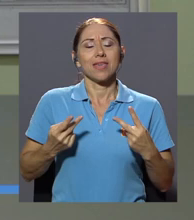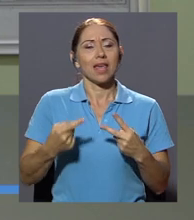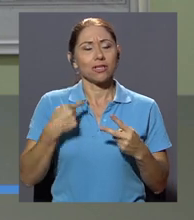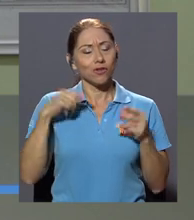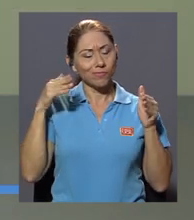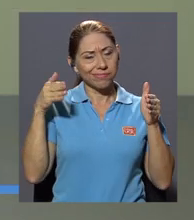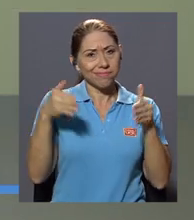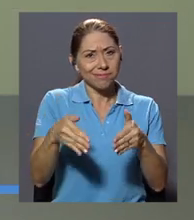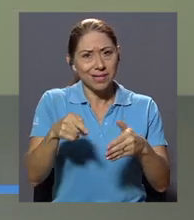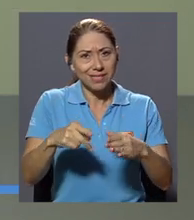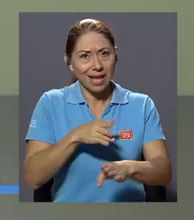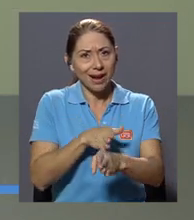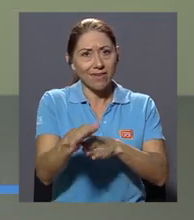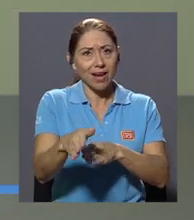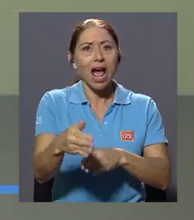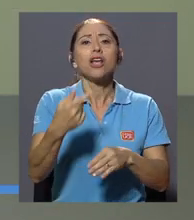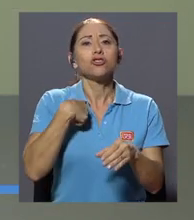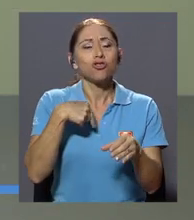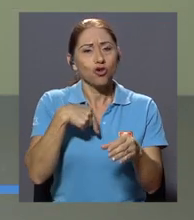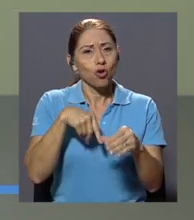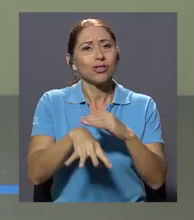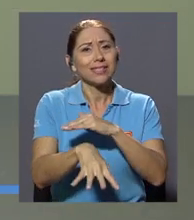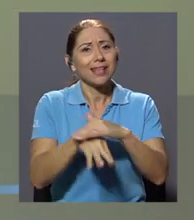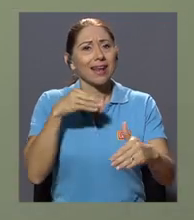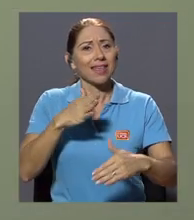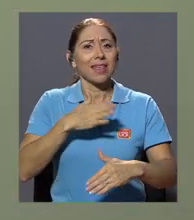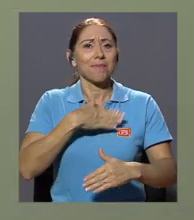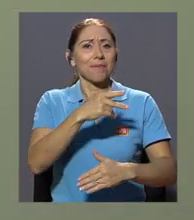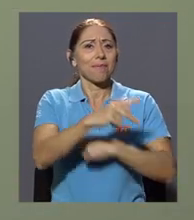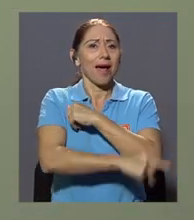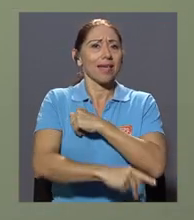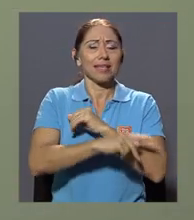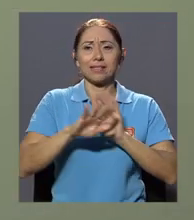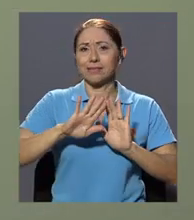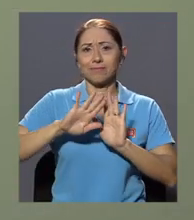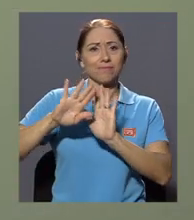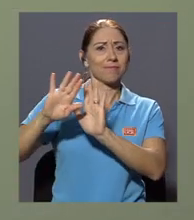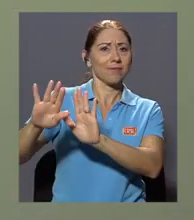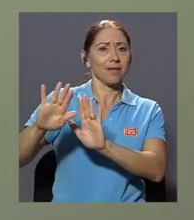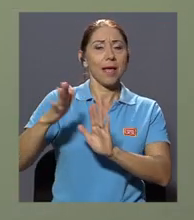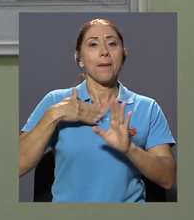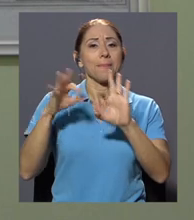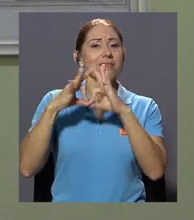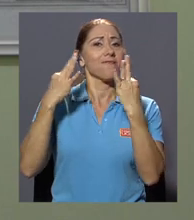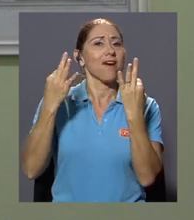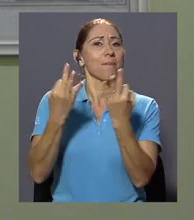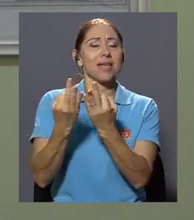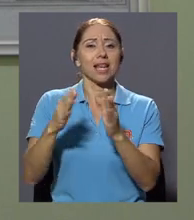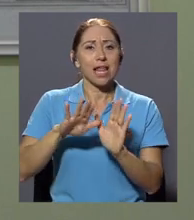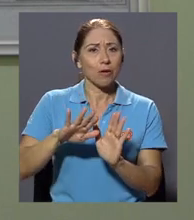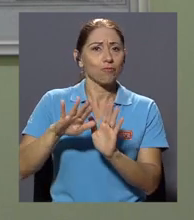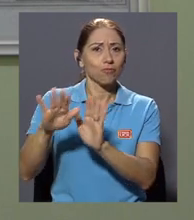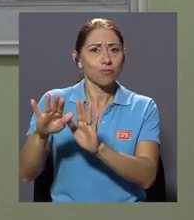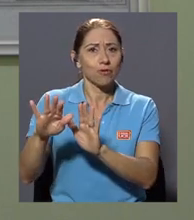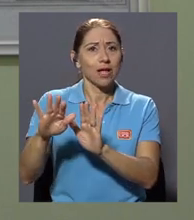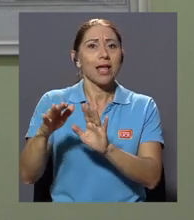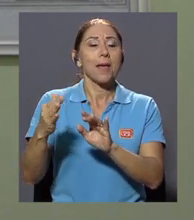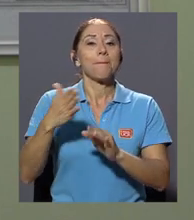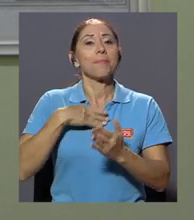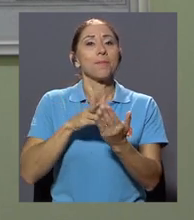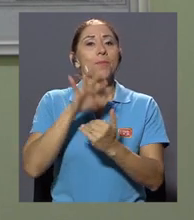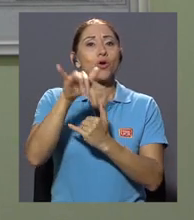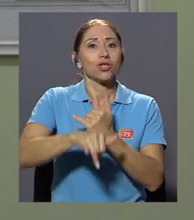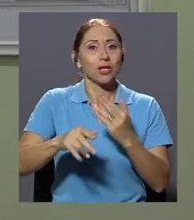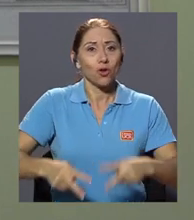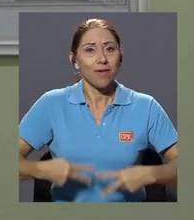carrera. Abandoné mi país, abandoné mi familia, pues mi proyecto de vida, mi